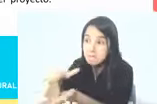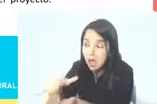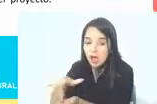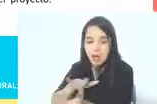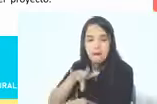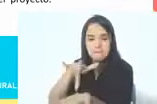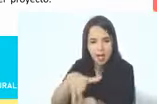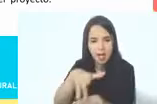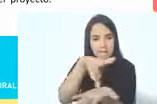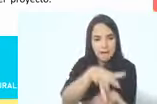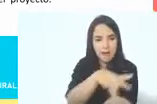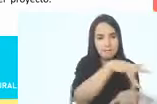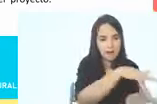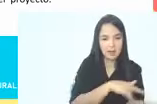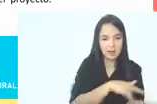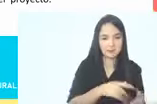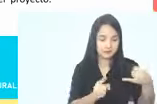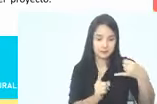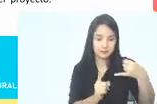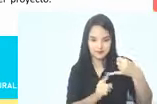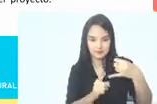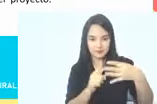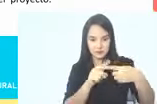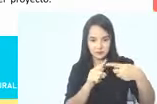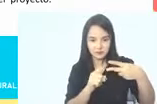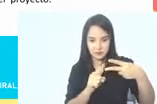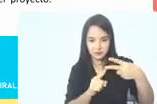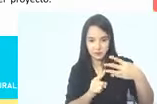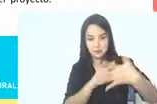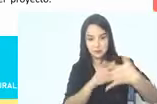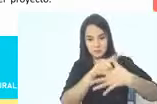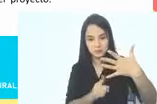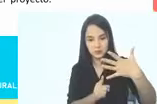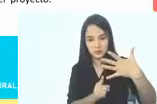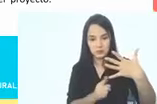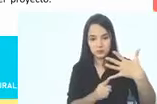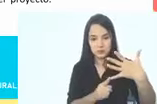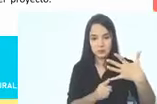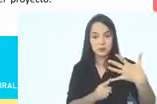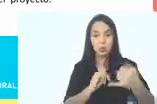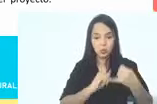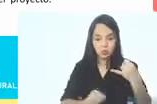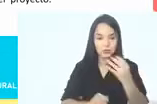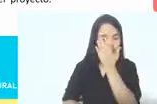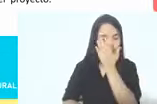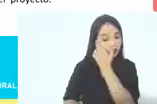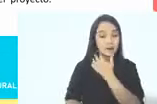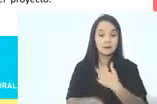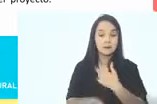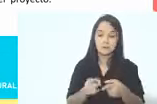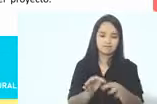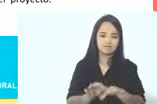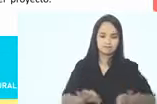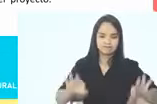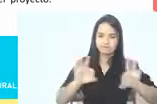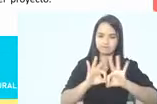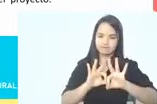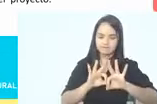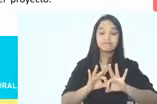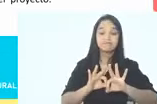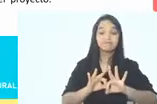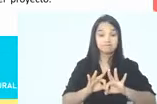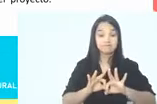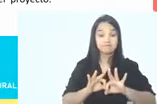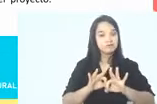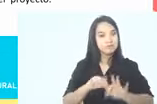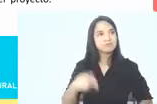de compradores y vendedores. Entonces, es importantísimo el